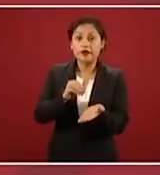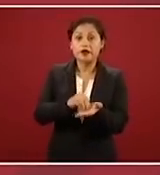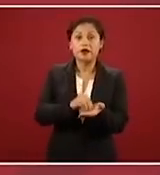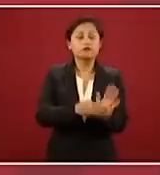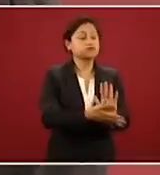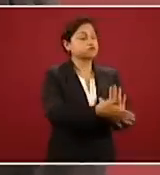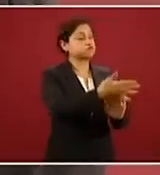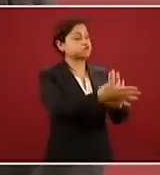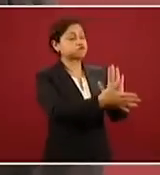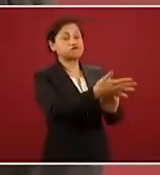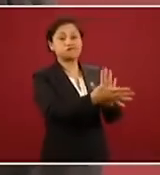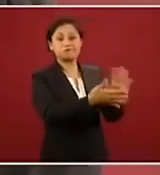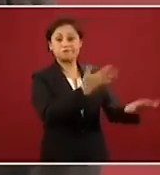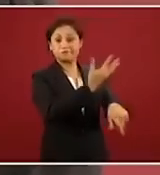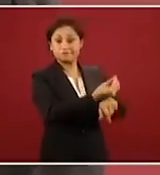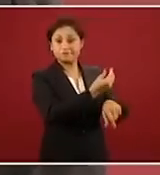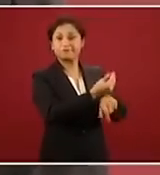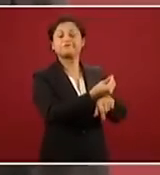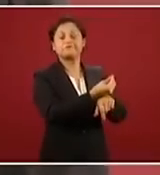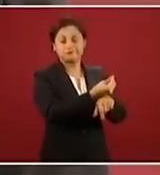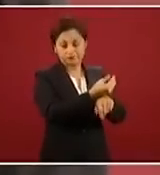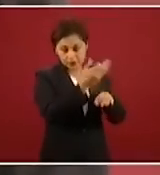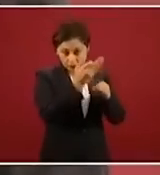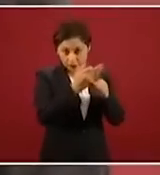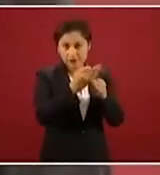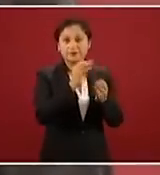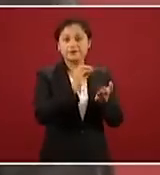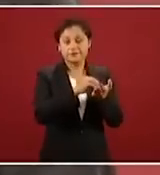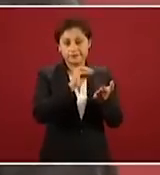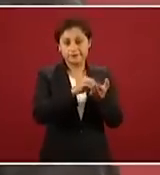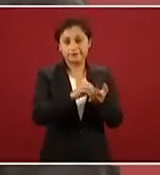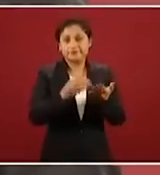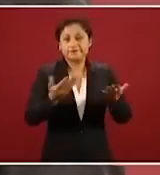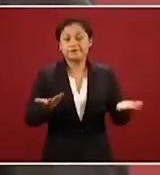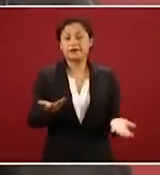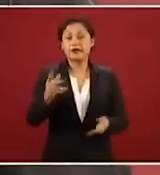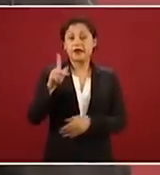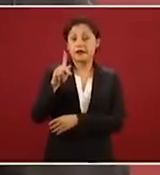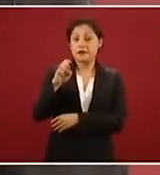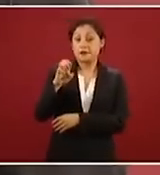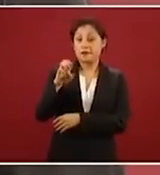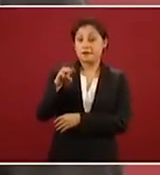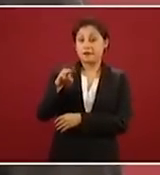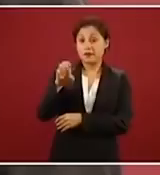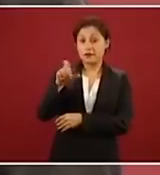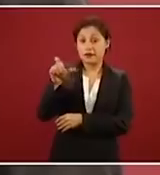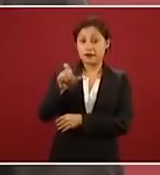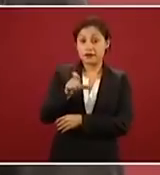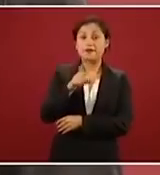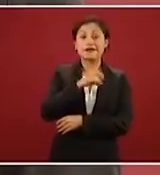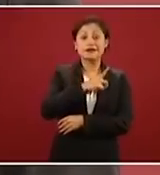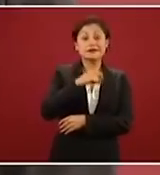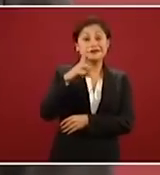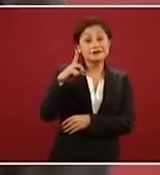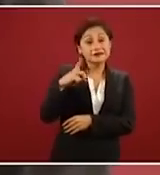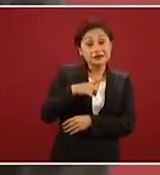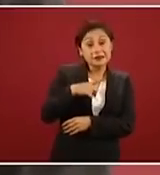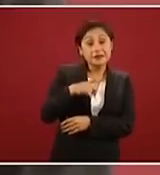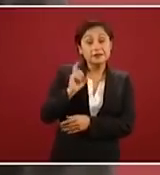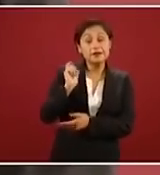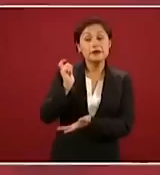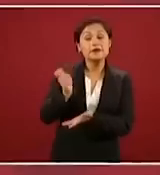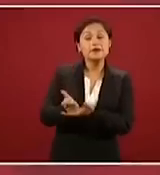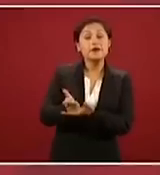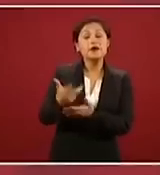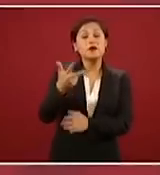concluyendo. Entonces, Pemex tiene una deuda de alrededor de 800 millones de